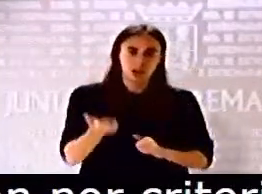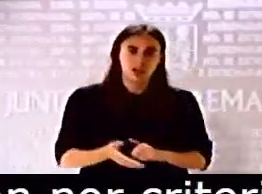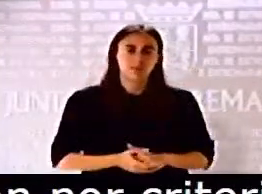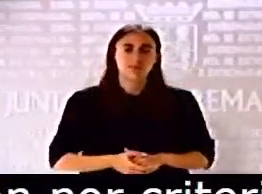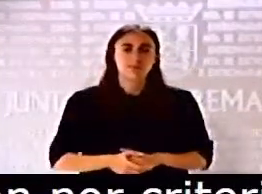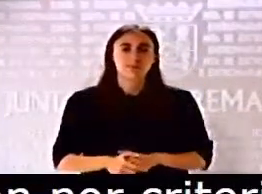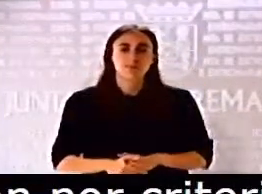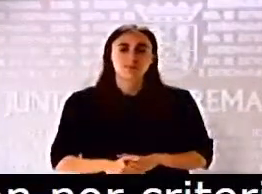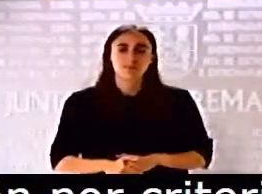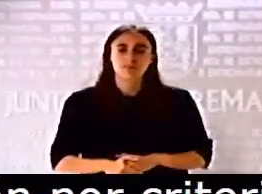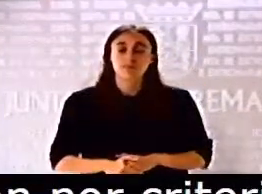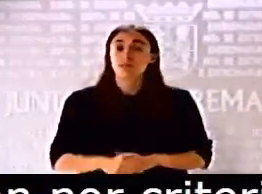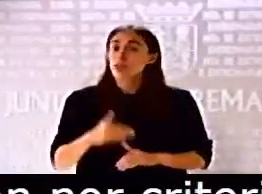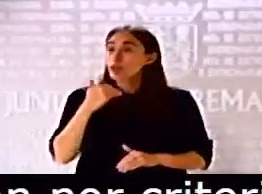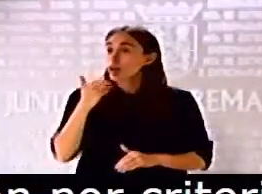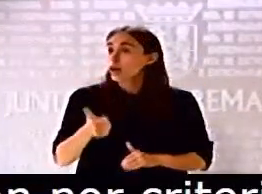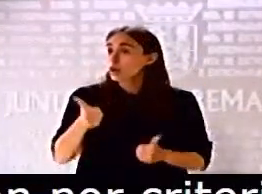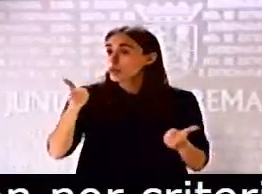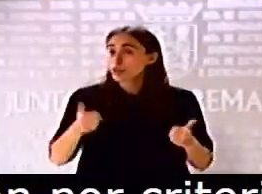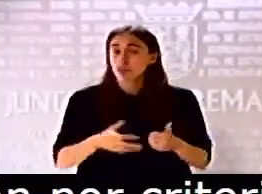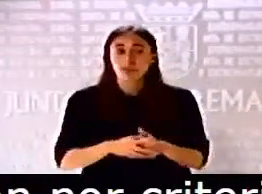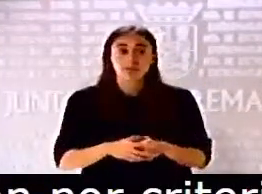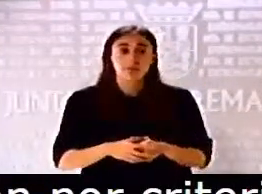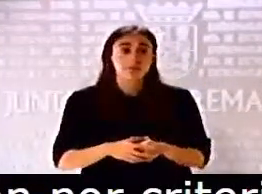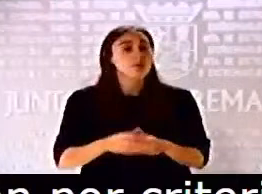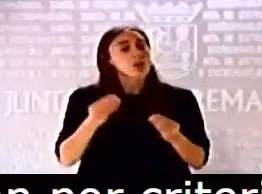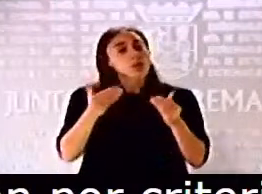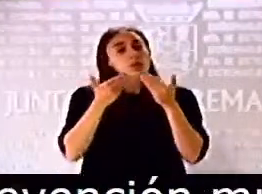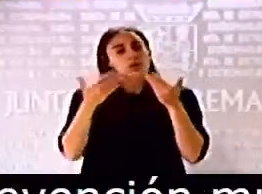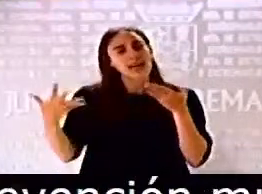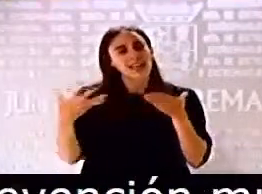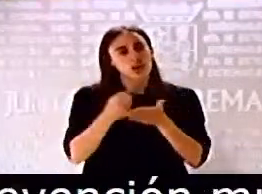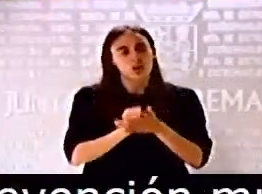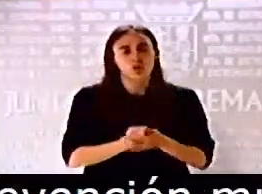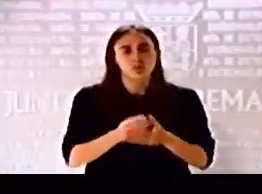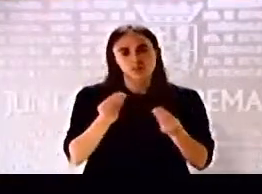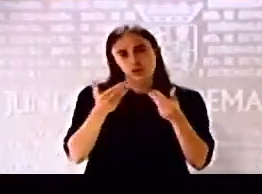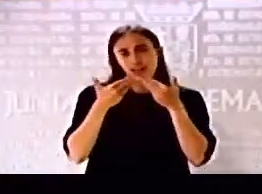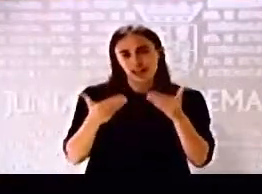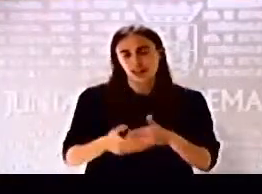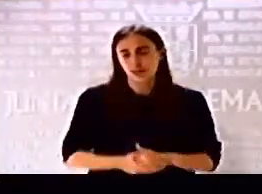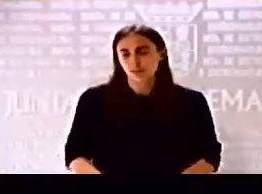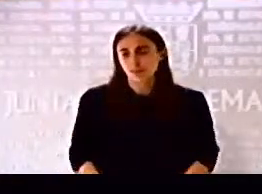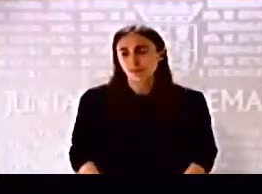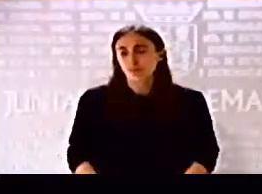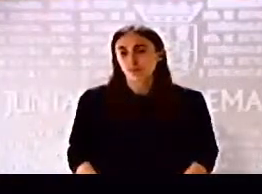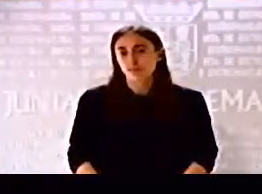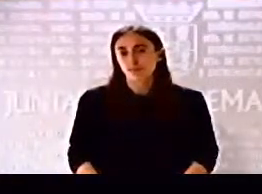¿Alguna cuestión más? Pues muchas gracias a todos. Muchas gracias a todos y a todas.